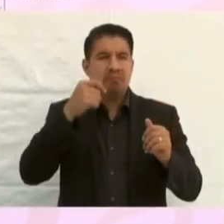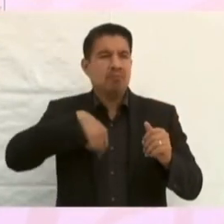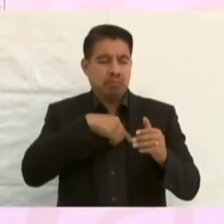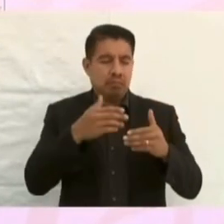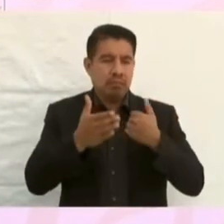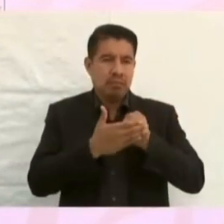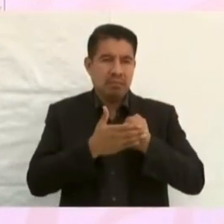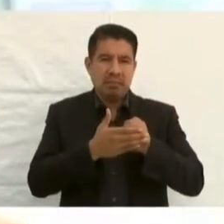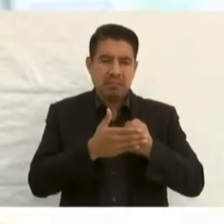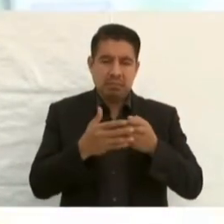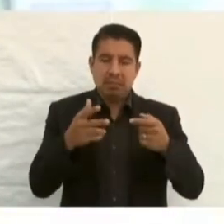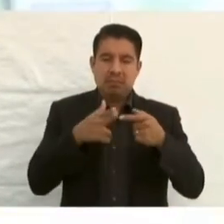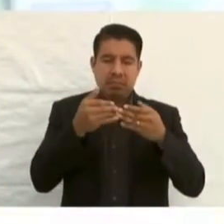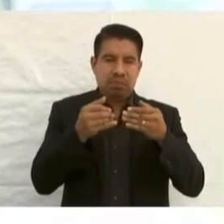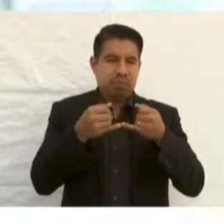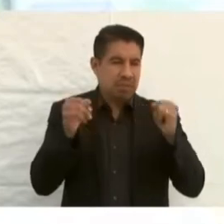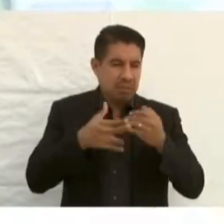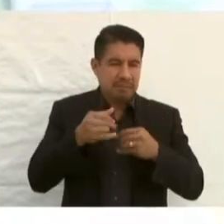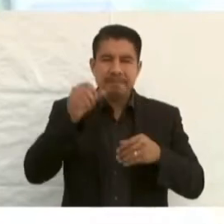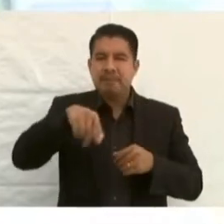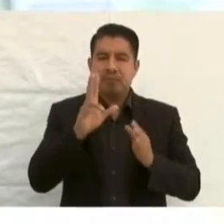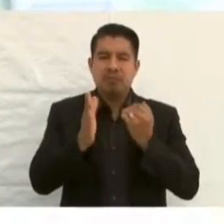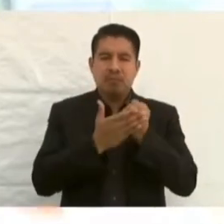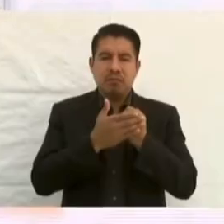esta refinería en el 2022.